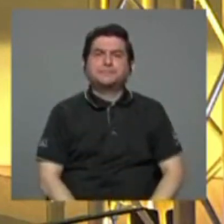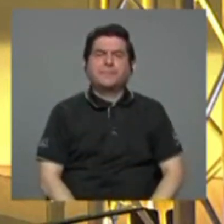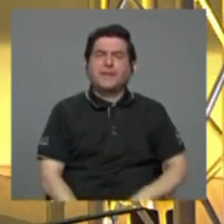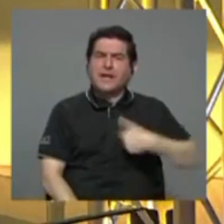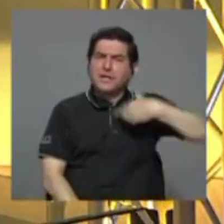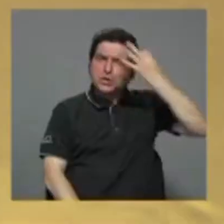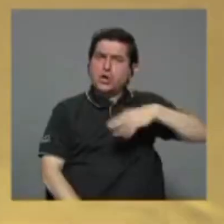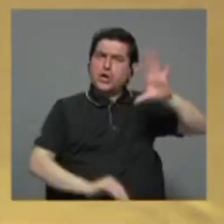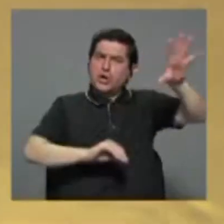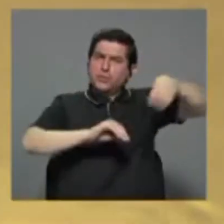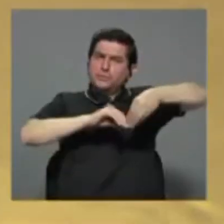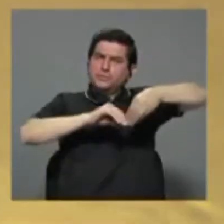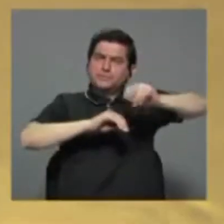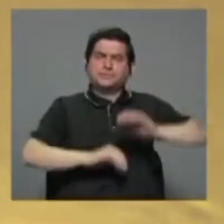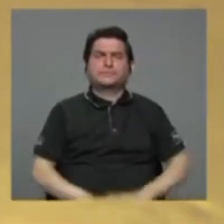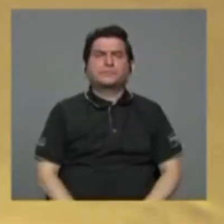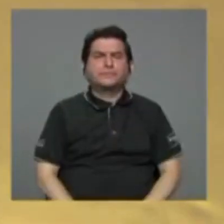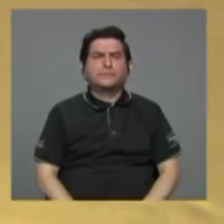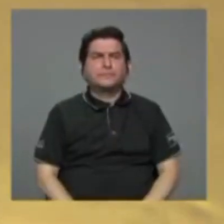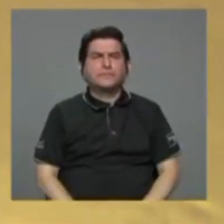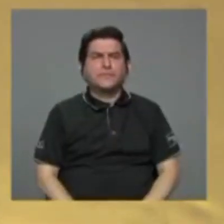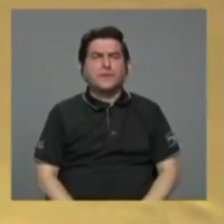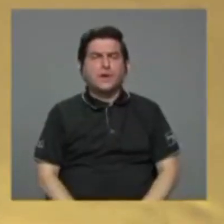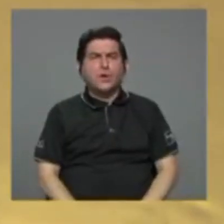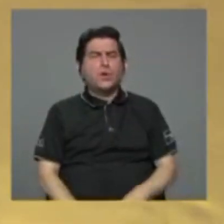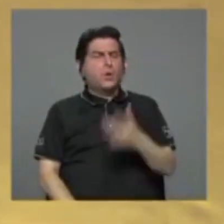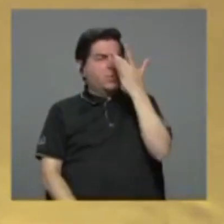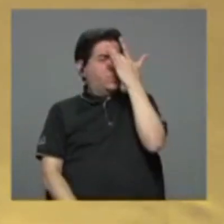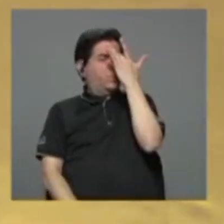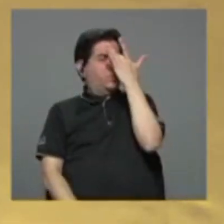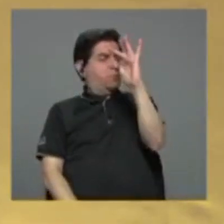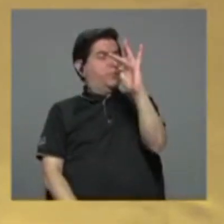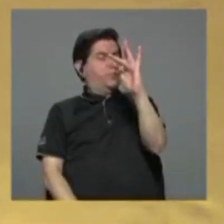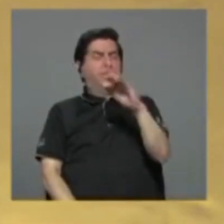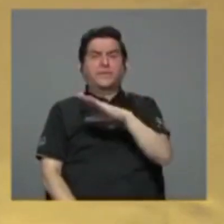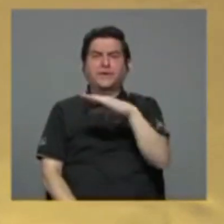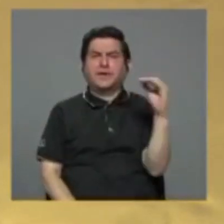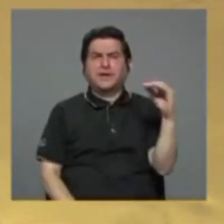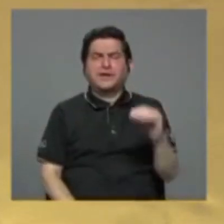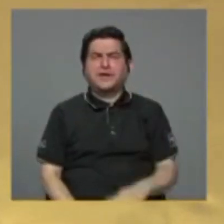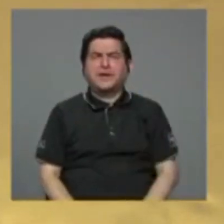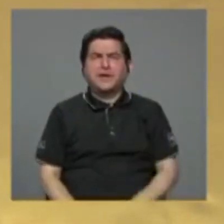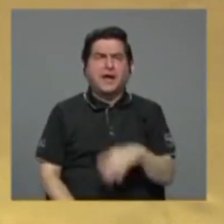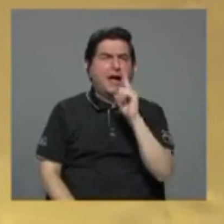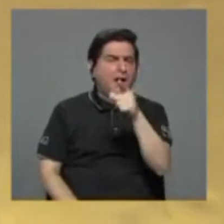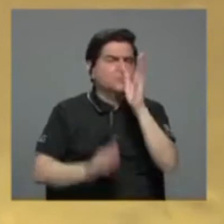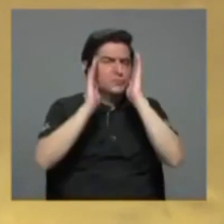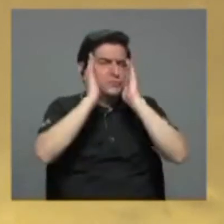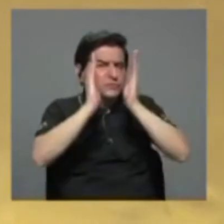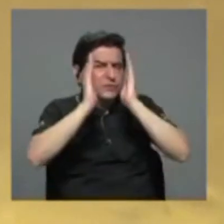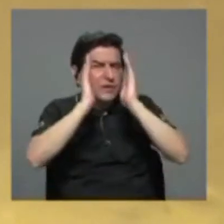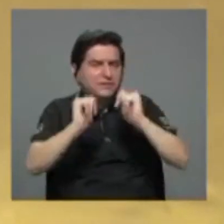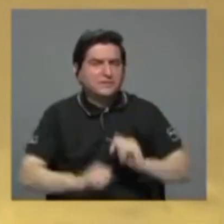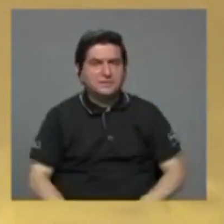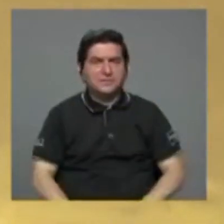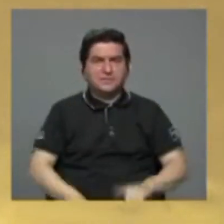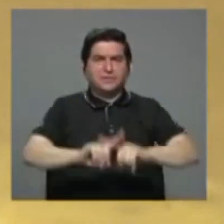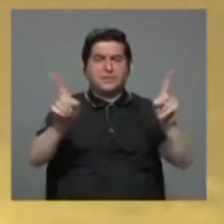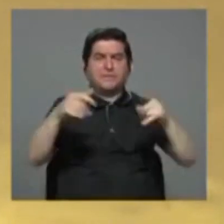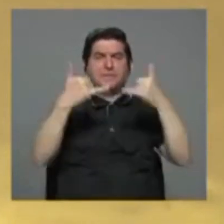además que tuvo la enorme inteligencia, y lo quiero escuchar a usted, pero ya